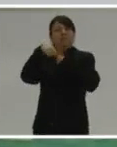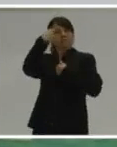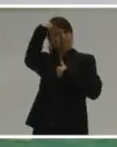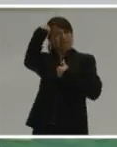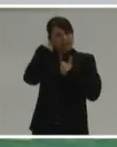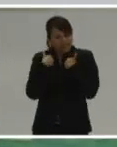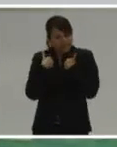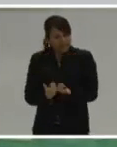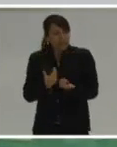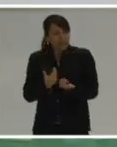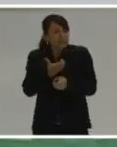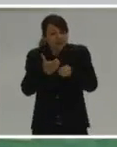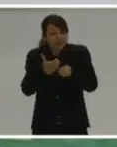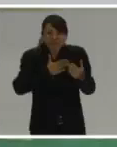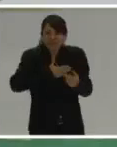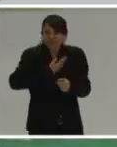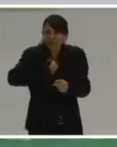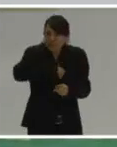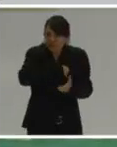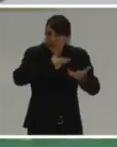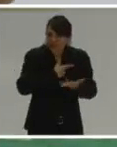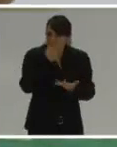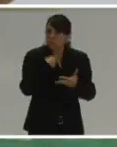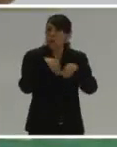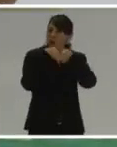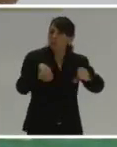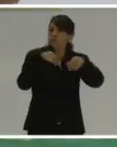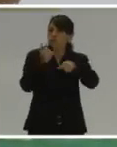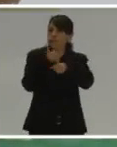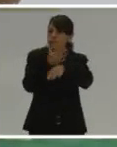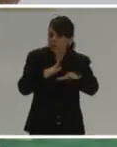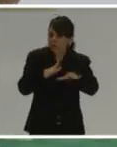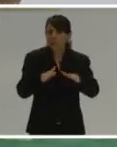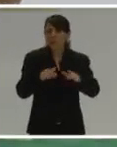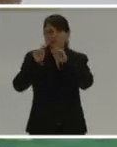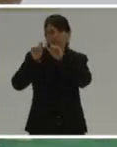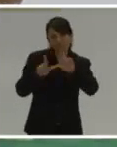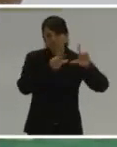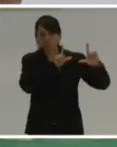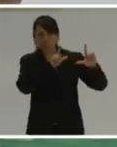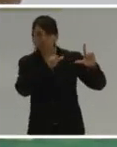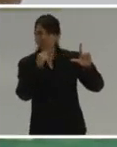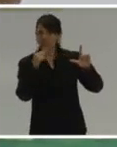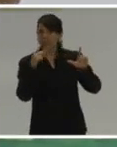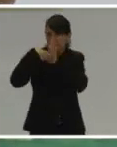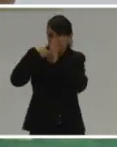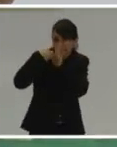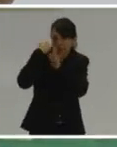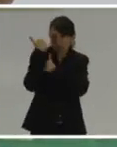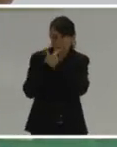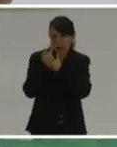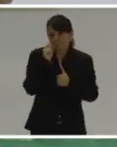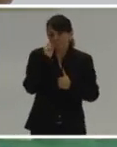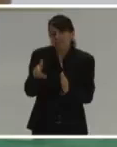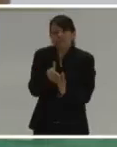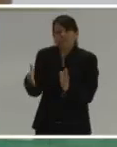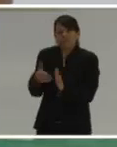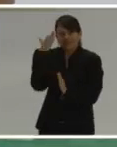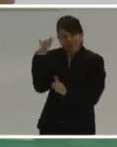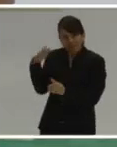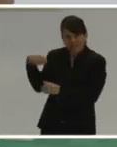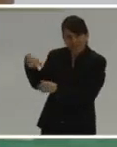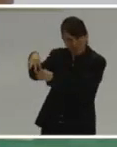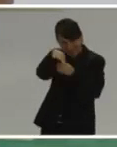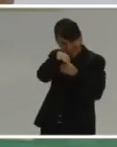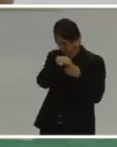lo que hacemos es información, ¿no? En procesos electorales, tiene que ser en